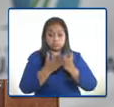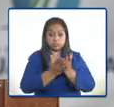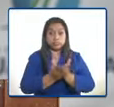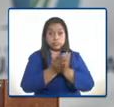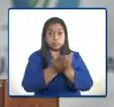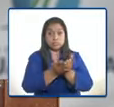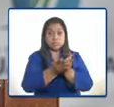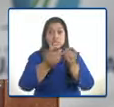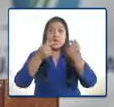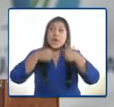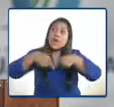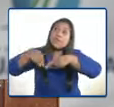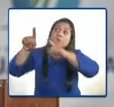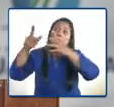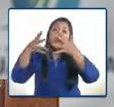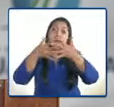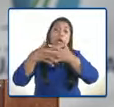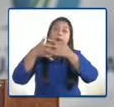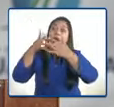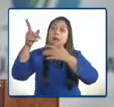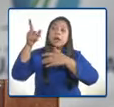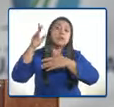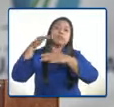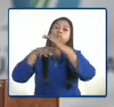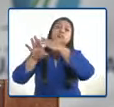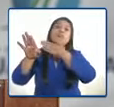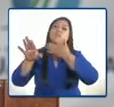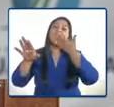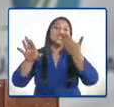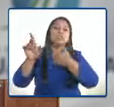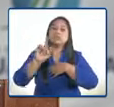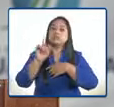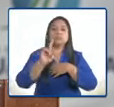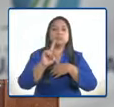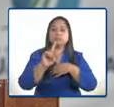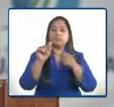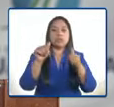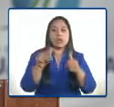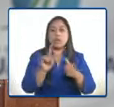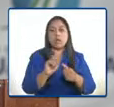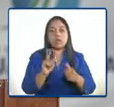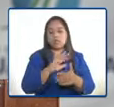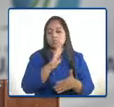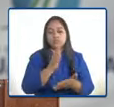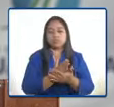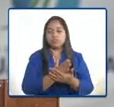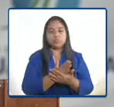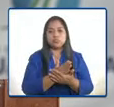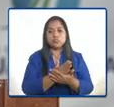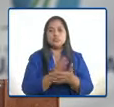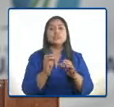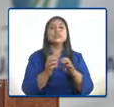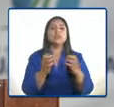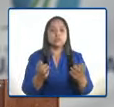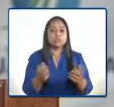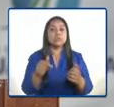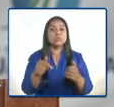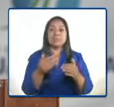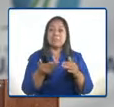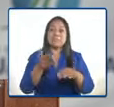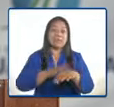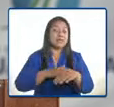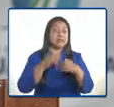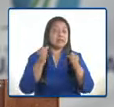que van rumbo a Estados Unidos no puedan entrar con la facilidad como lo hacen en este momento, de tal manera que eso elevaría los